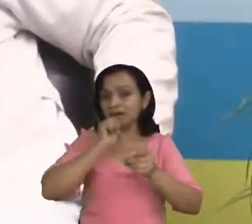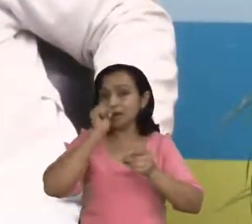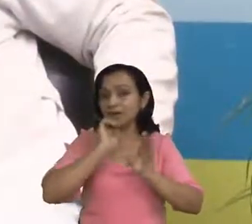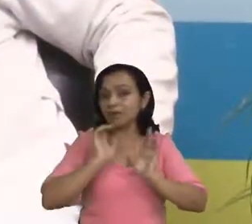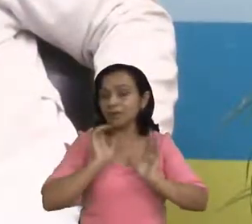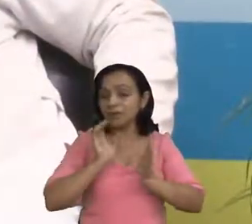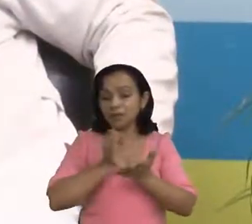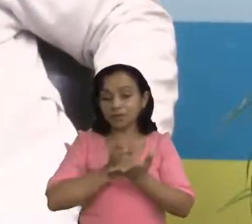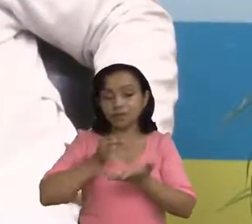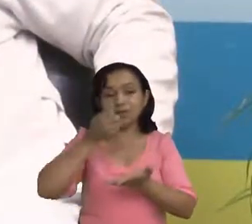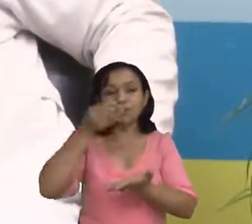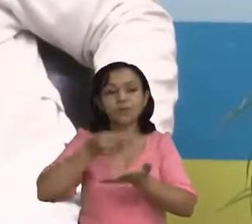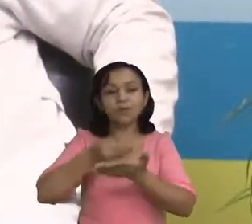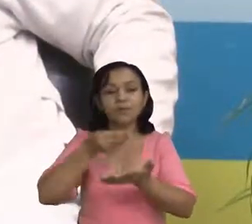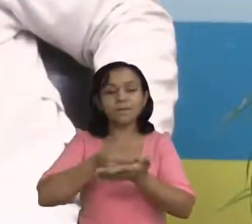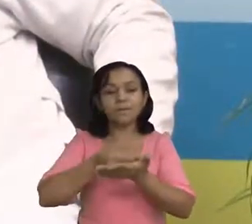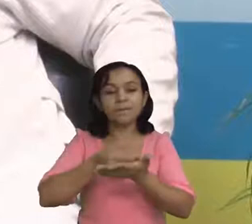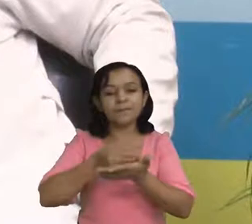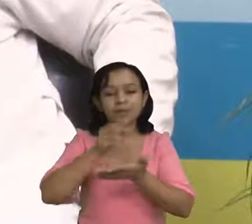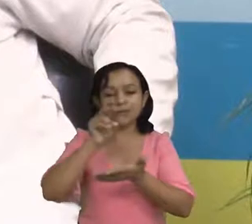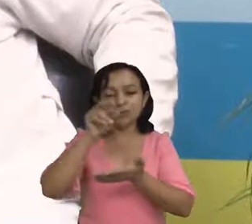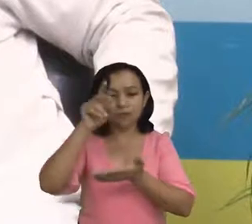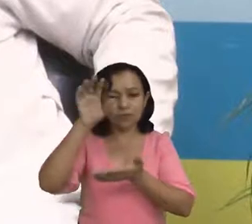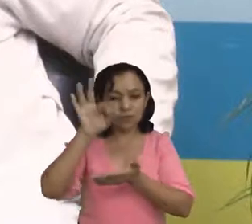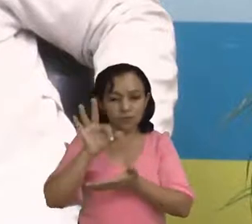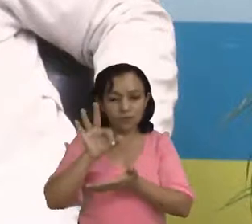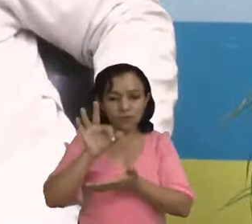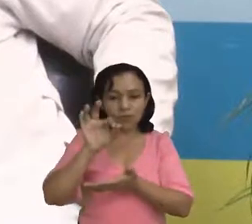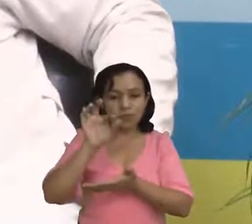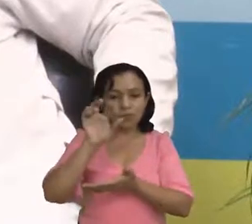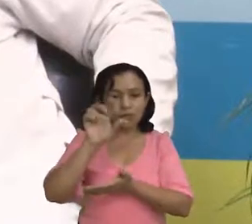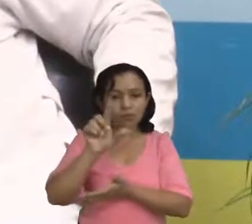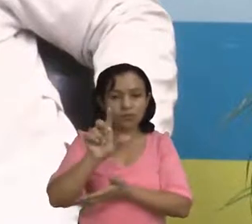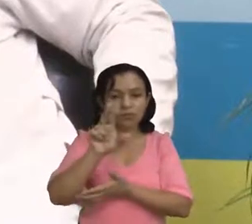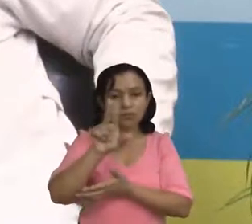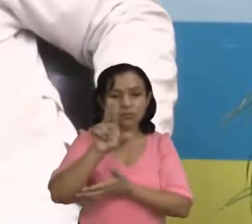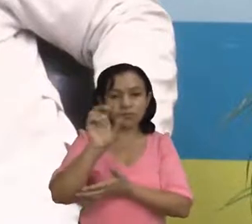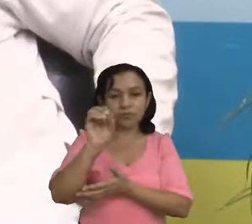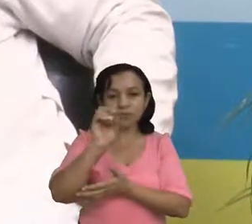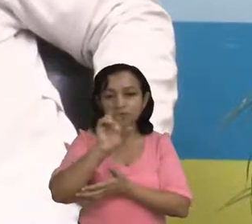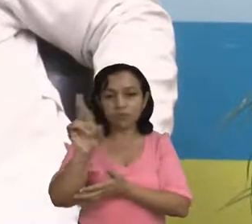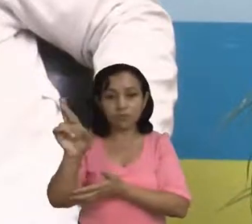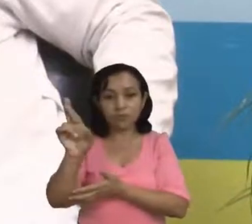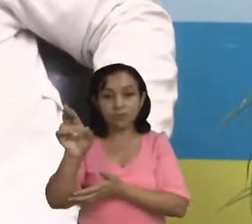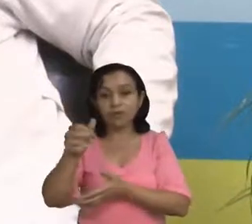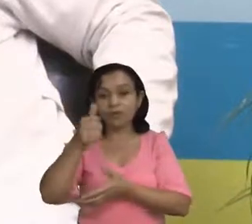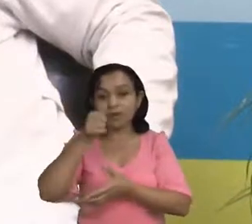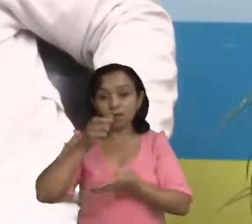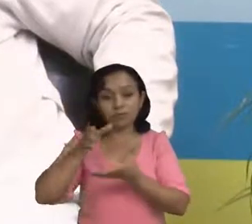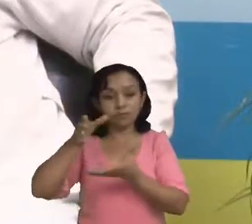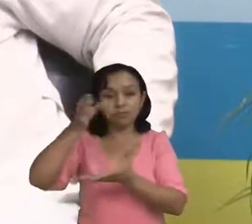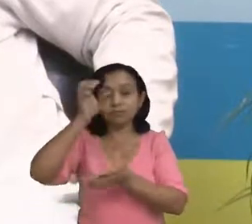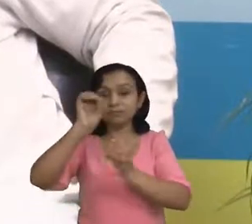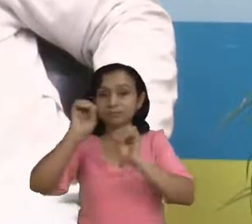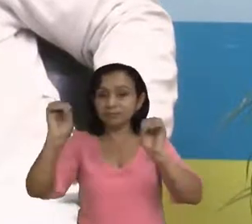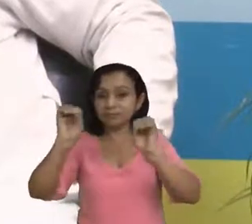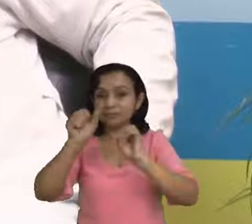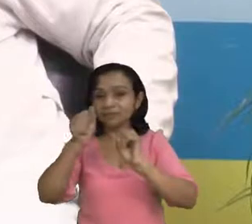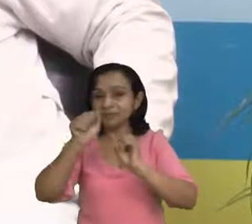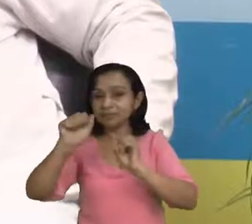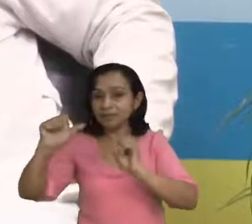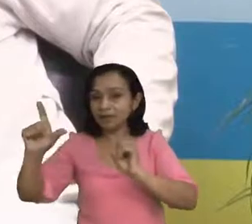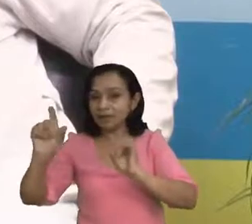un agua que compras en el mercado es flúor, ¿verdad? Y de ahí el agua es purificada y no tiene ninguna sal mineral.